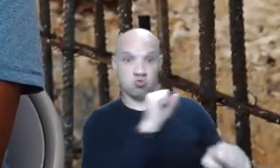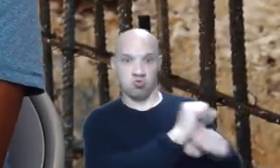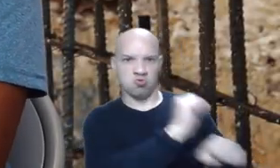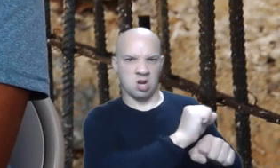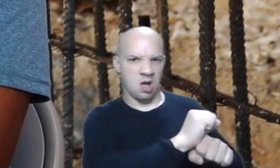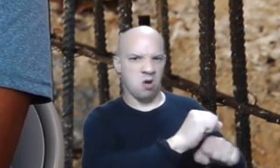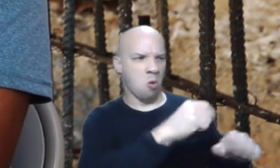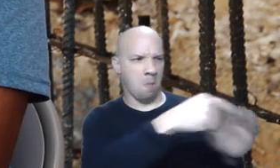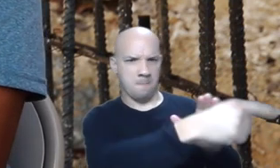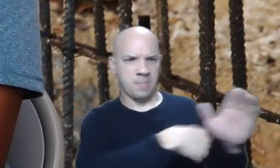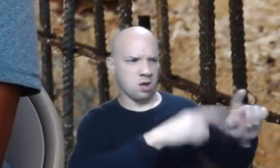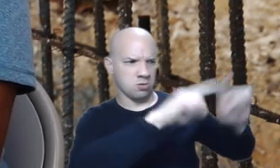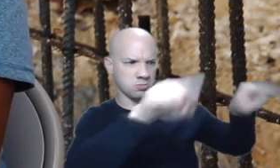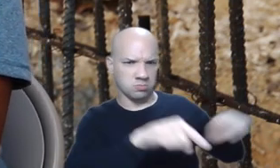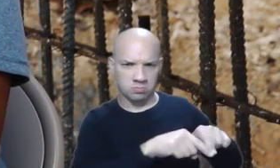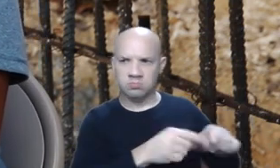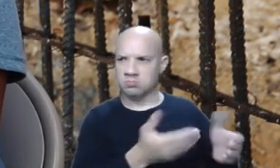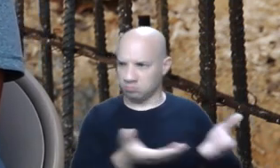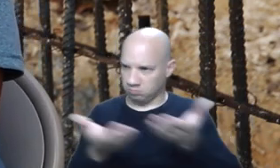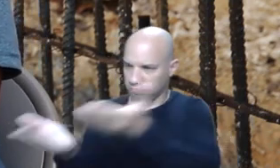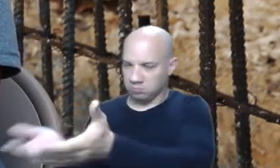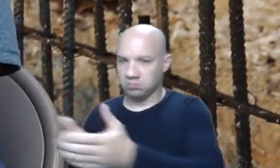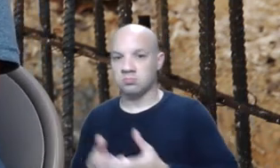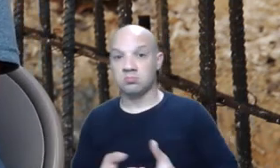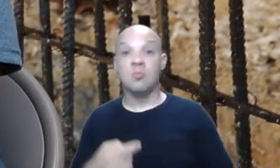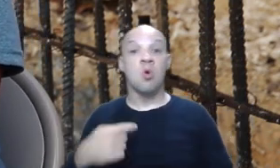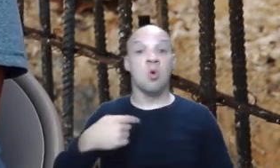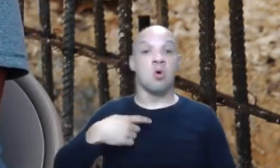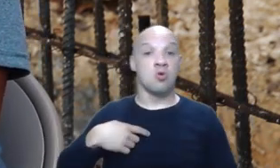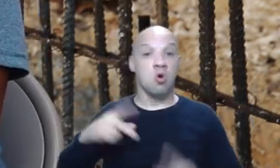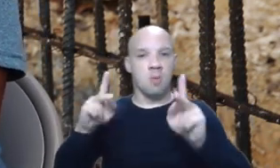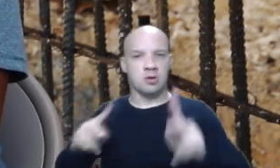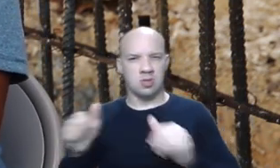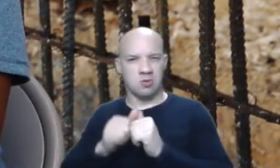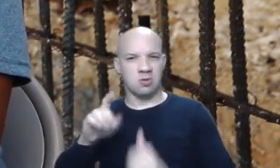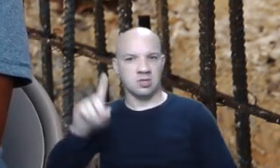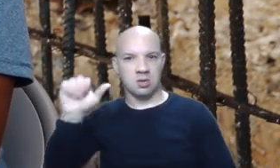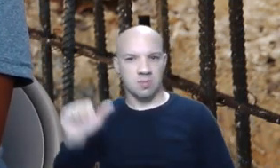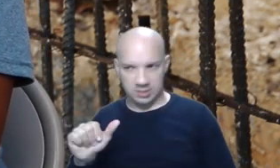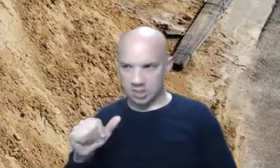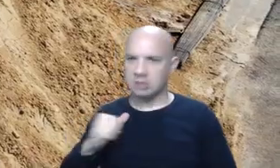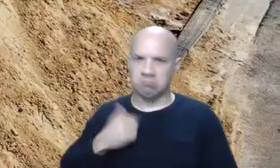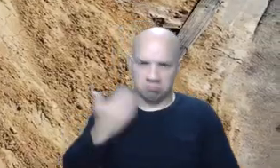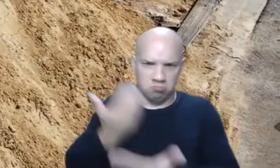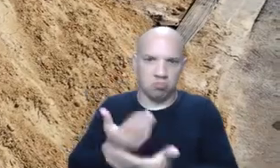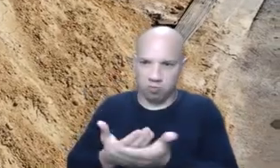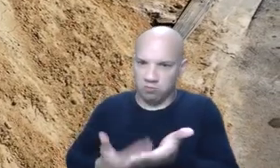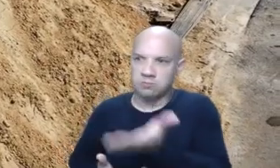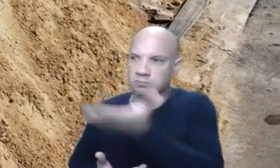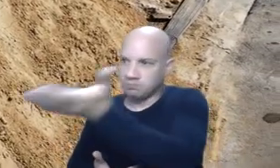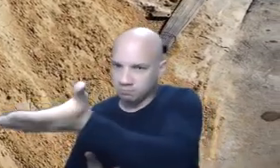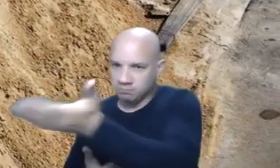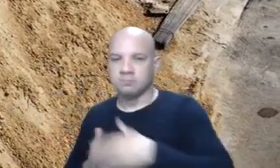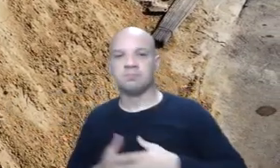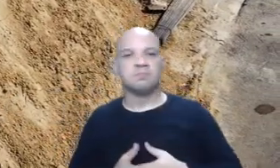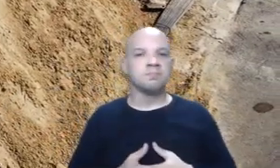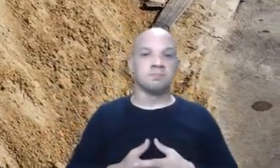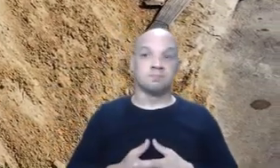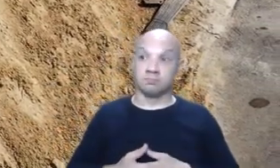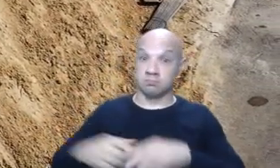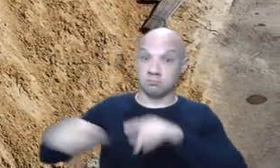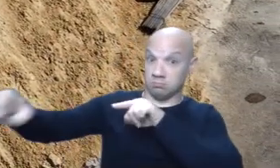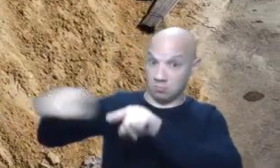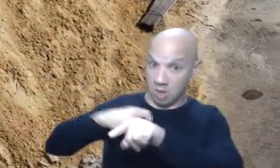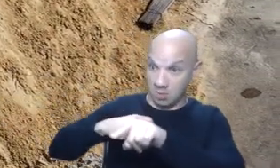talonario, si era como si una persona incapacitada, pues tuve que llevar todos esos documentos, como que estoy incapacitado. Me lo informaron,